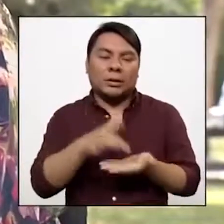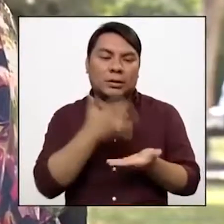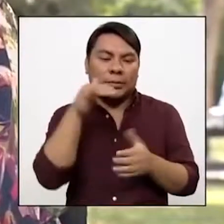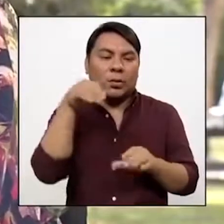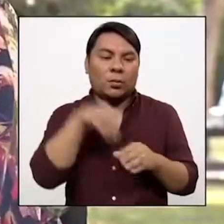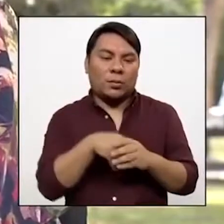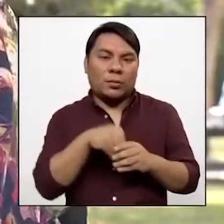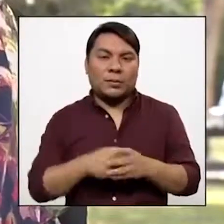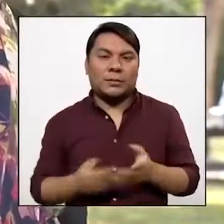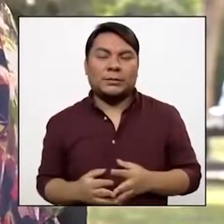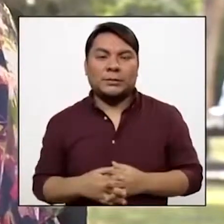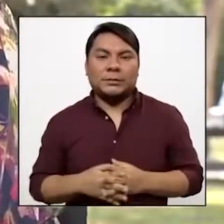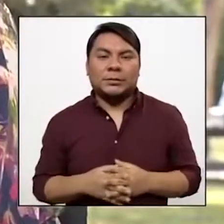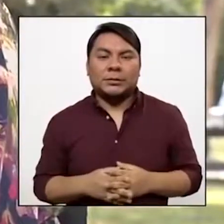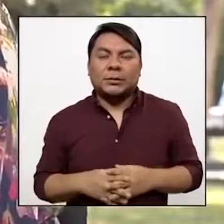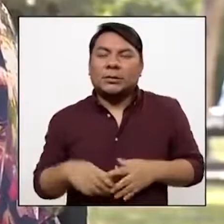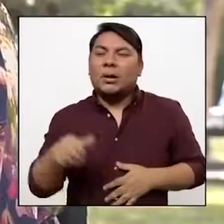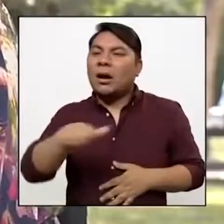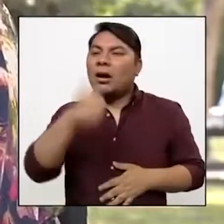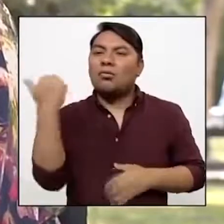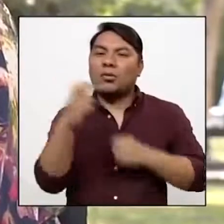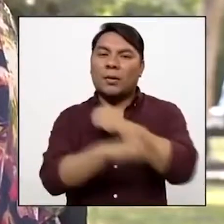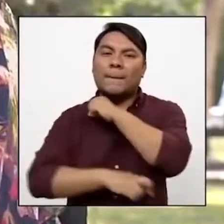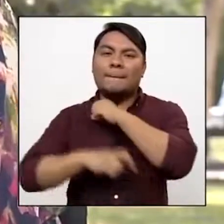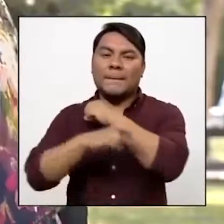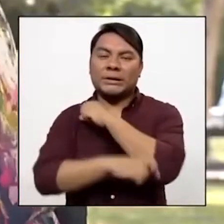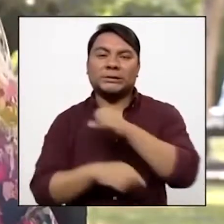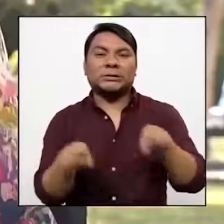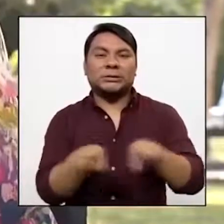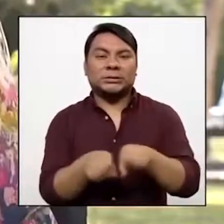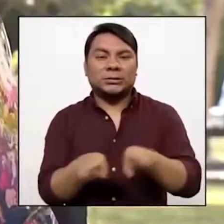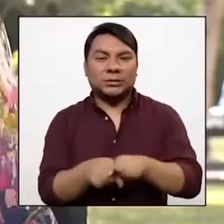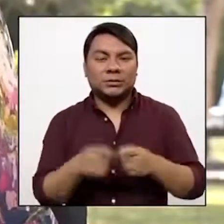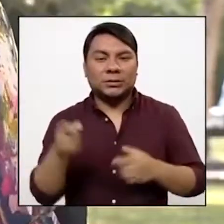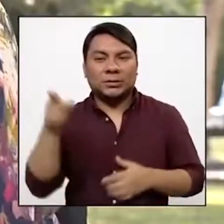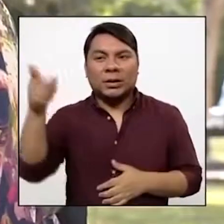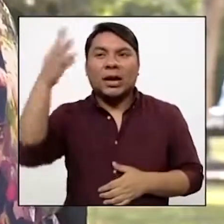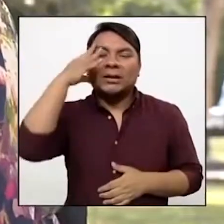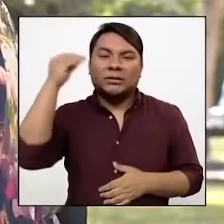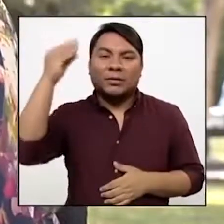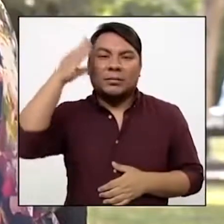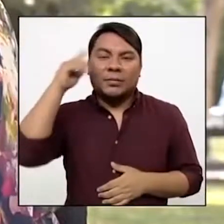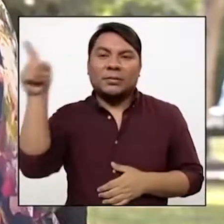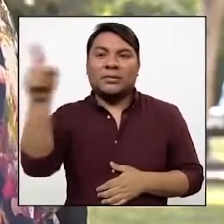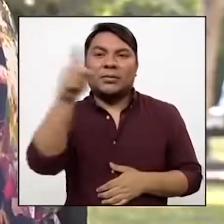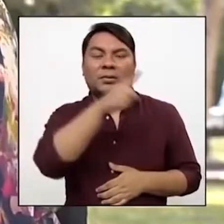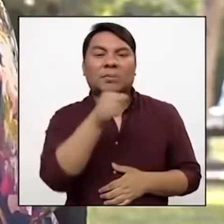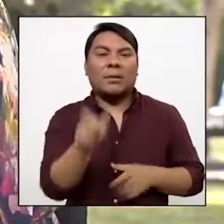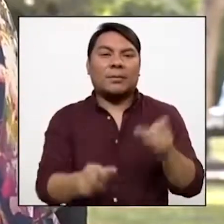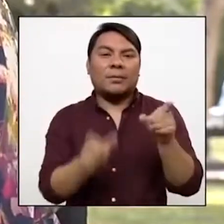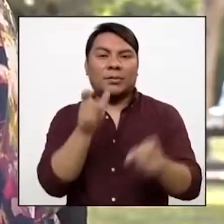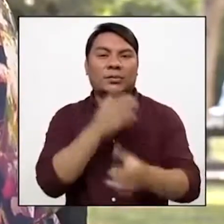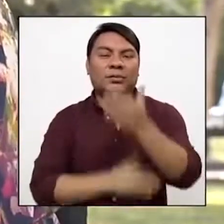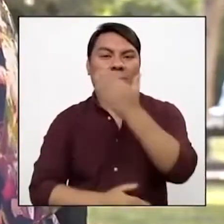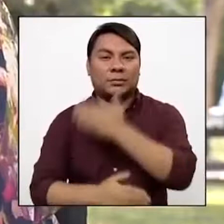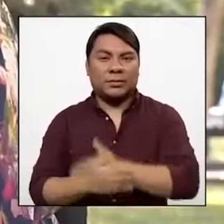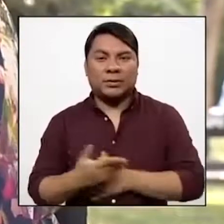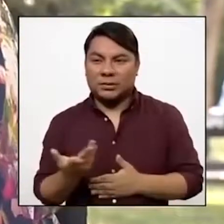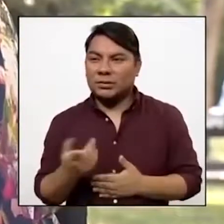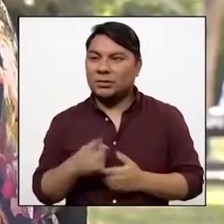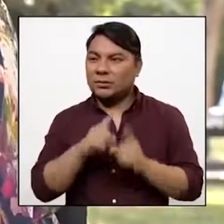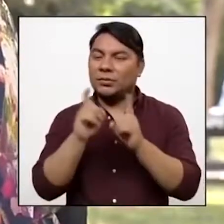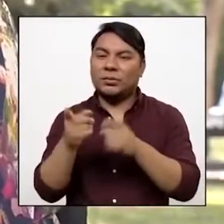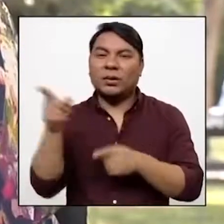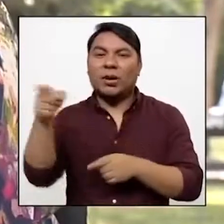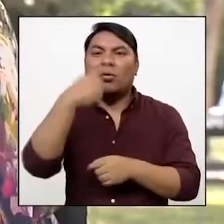supongo que deben tener también este tipo de, haber tenido experiencias seguramente con personas con discapacidad, ¿no?